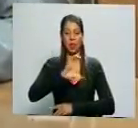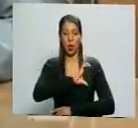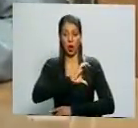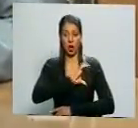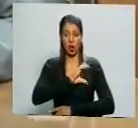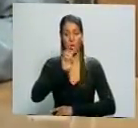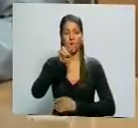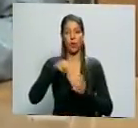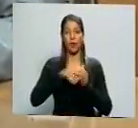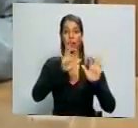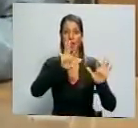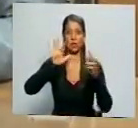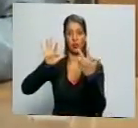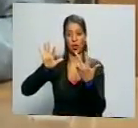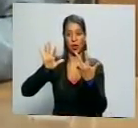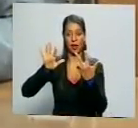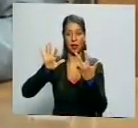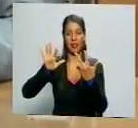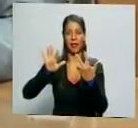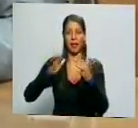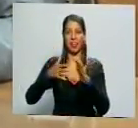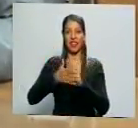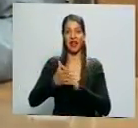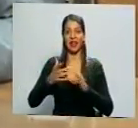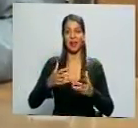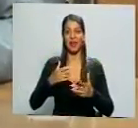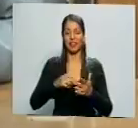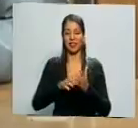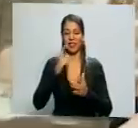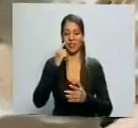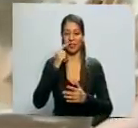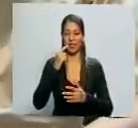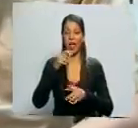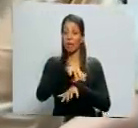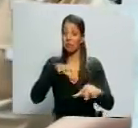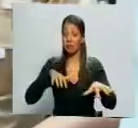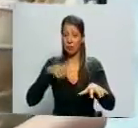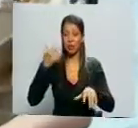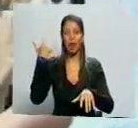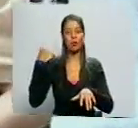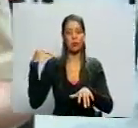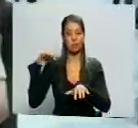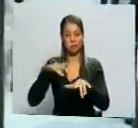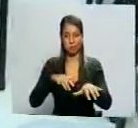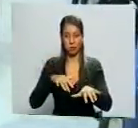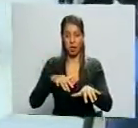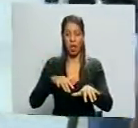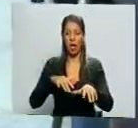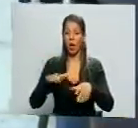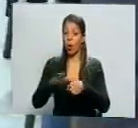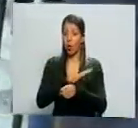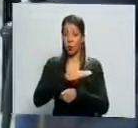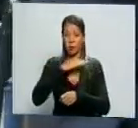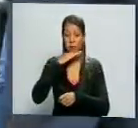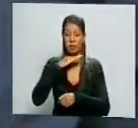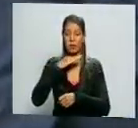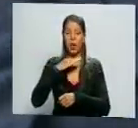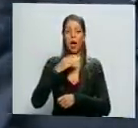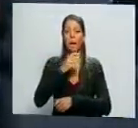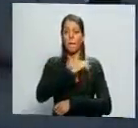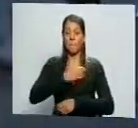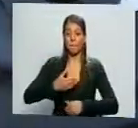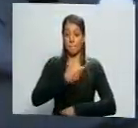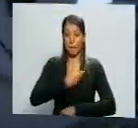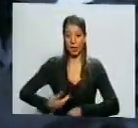de 2018. Previo anuncio del secretario de la existencia del quórum reglamentario, la presidenta Delcy Eloína Rodríguez Gómez